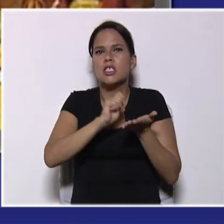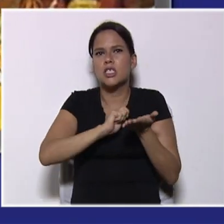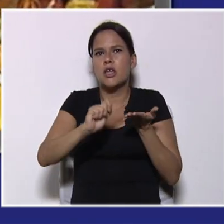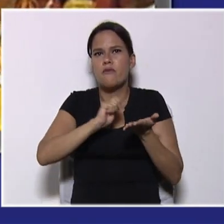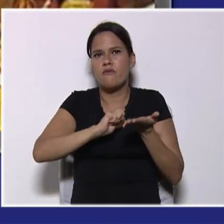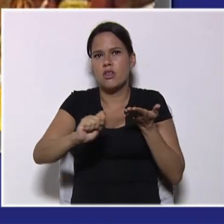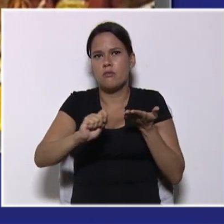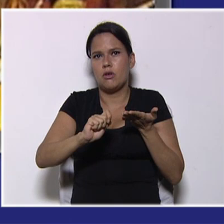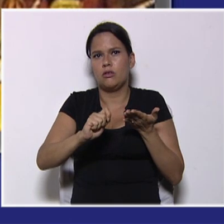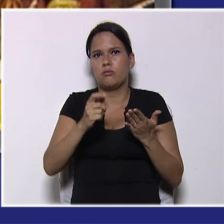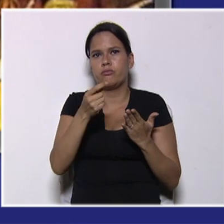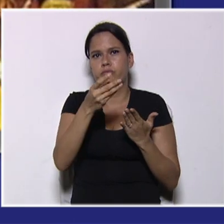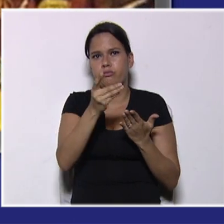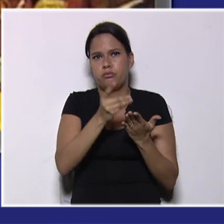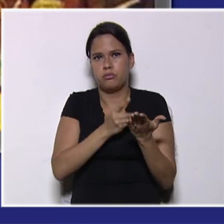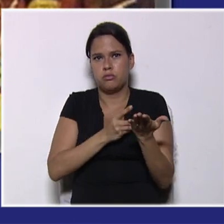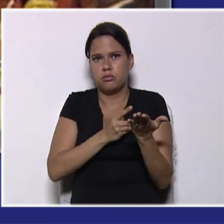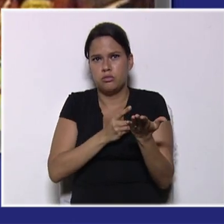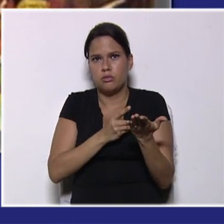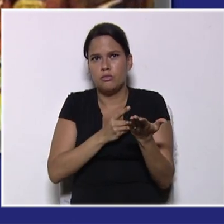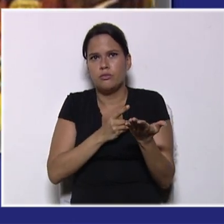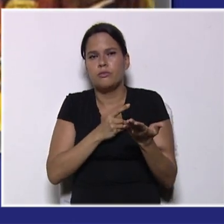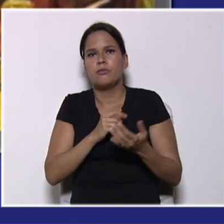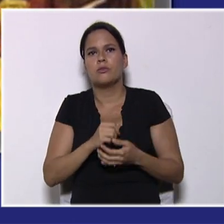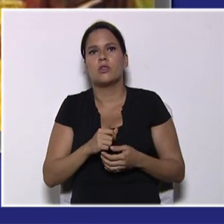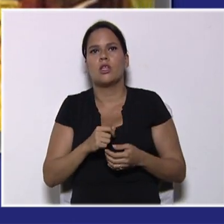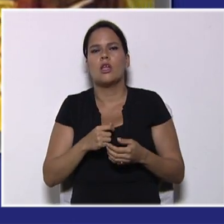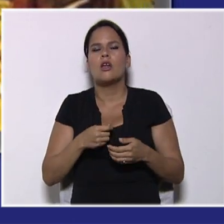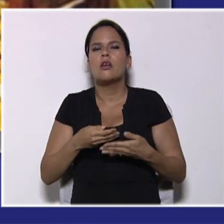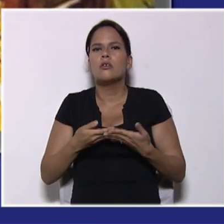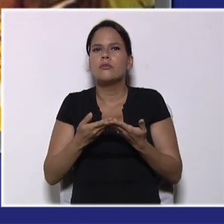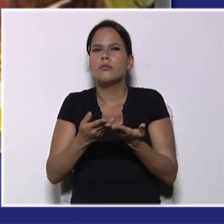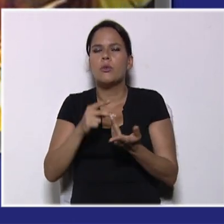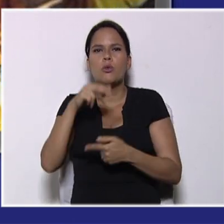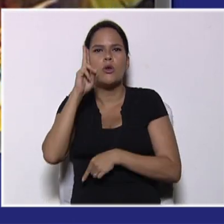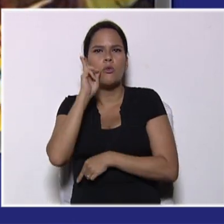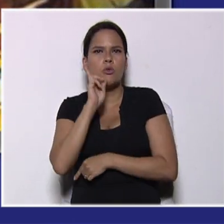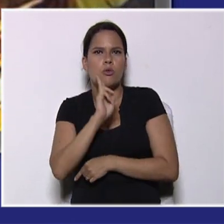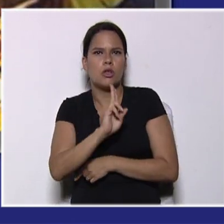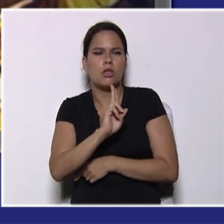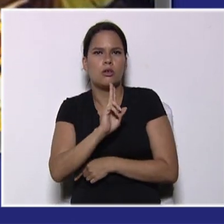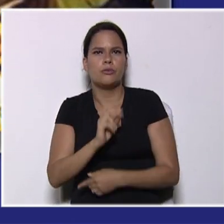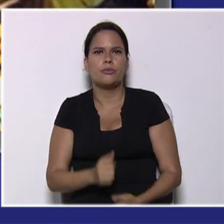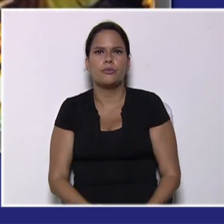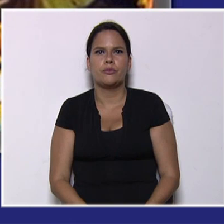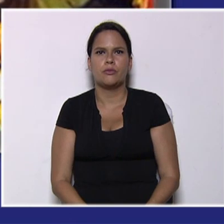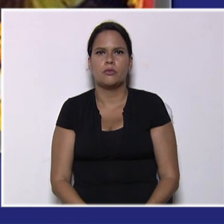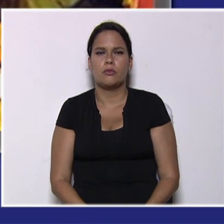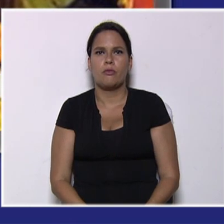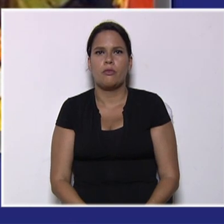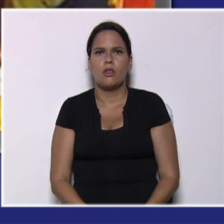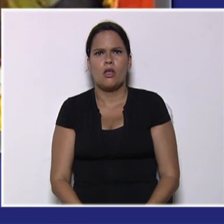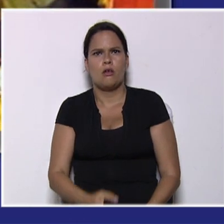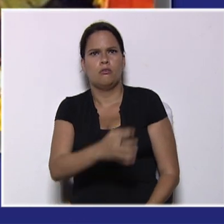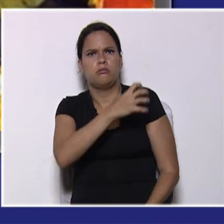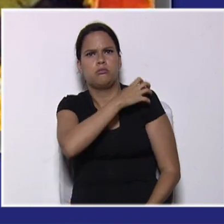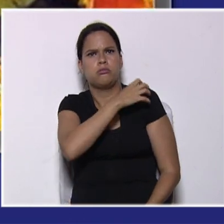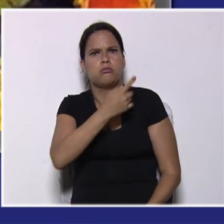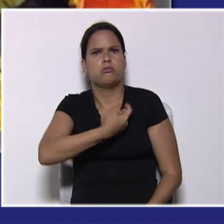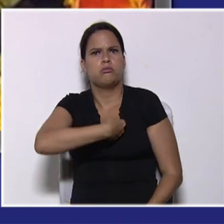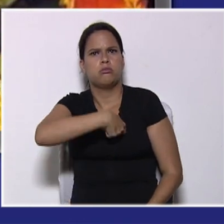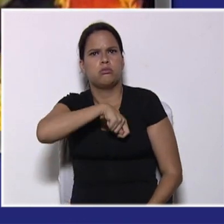de Armisticio y Regularización de la Guerra, rubricado por el libertador Simón Bolívar y el general